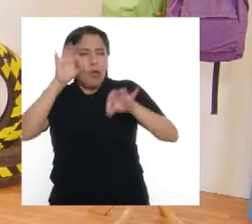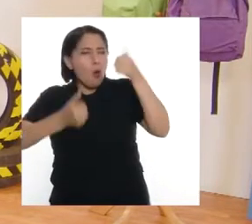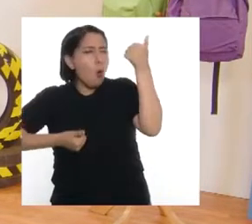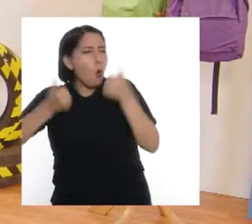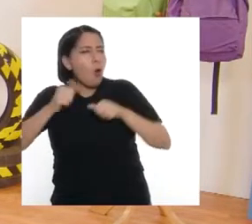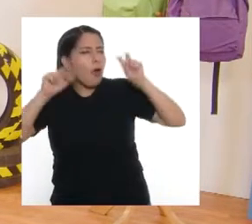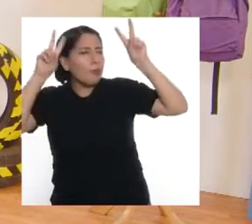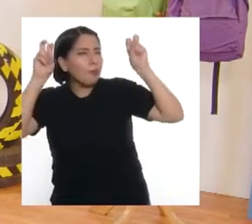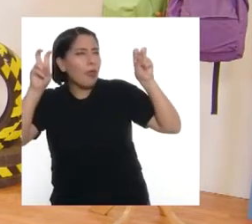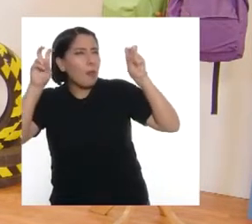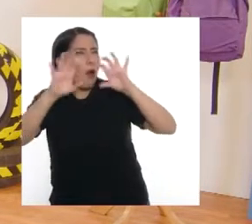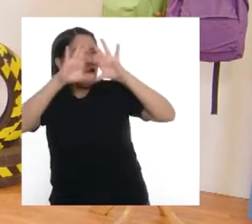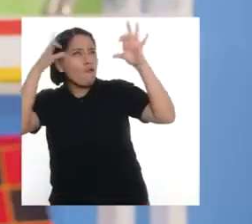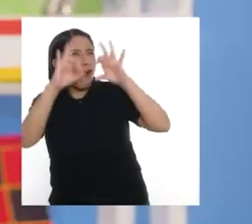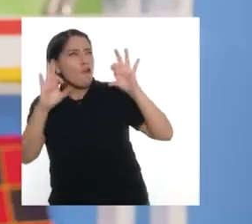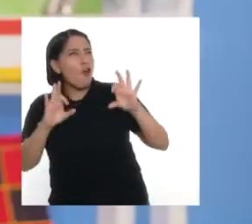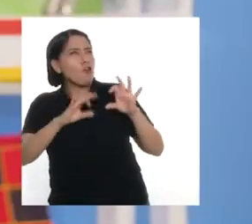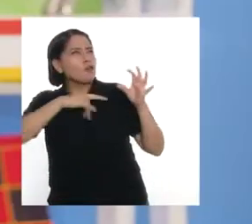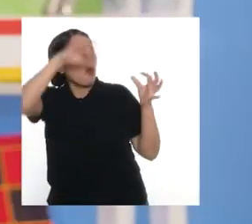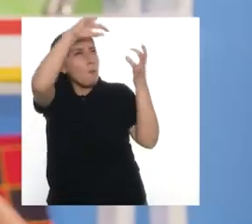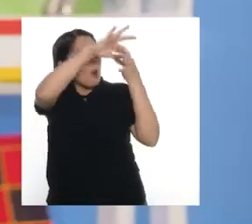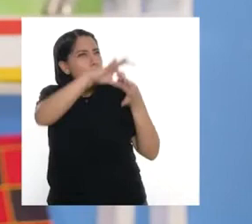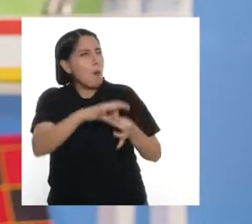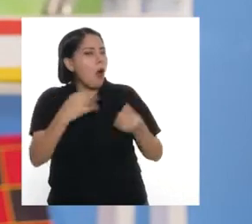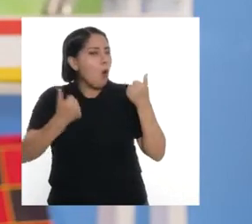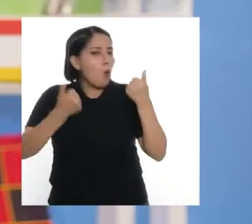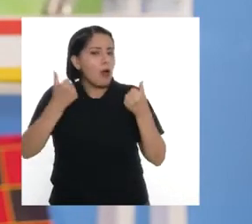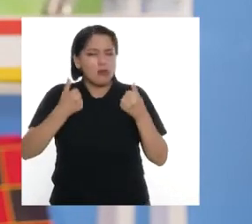para inventar oraciones que rimen. ¿Un tema?